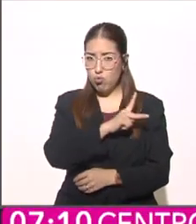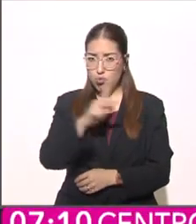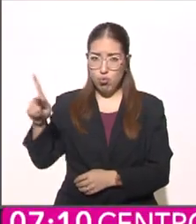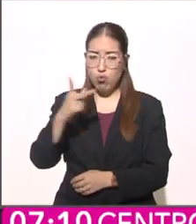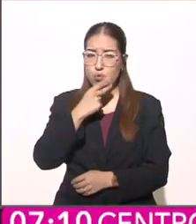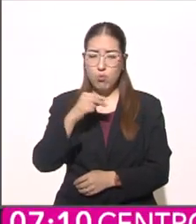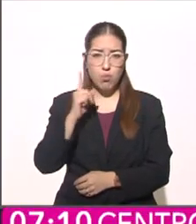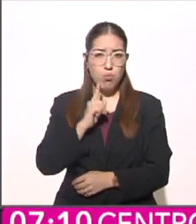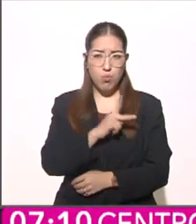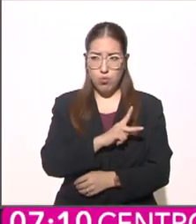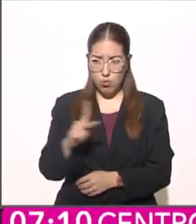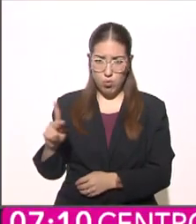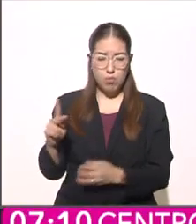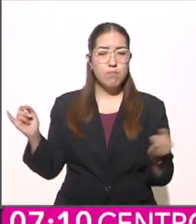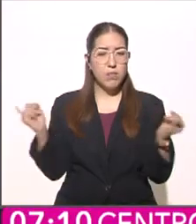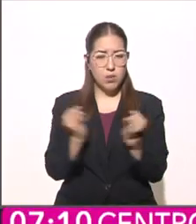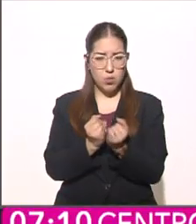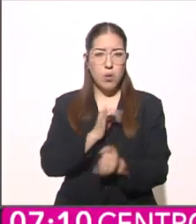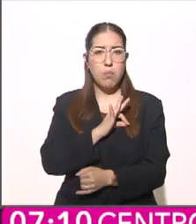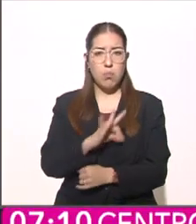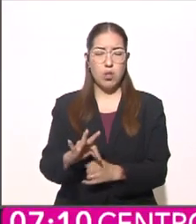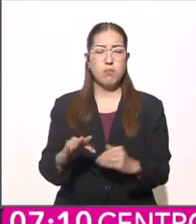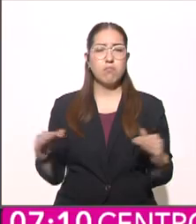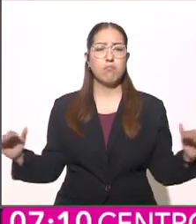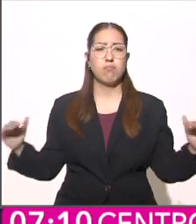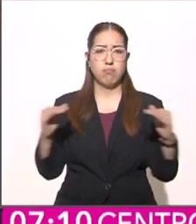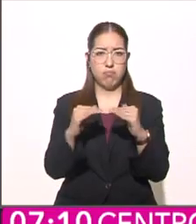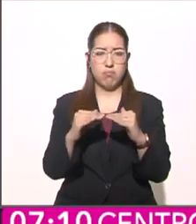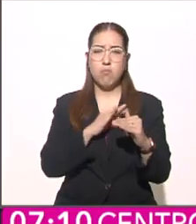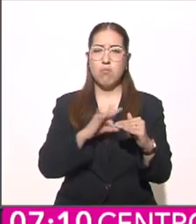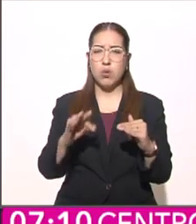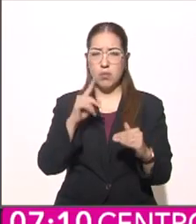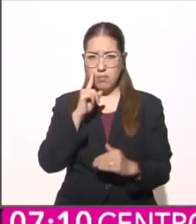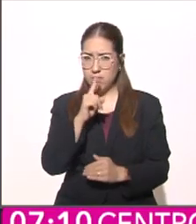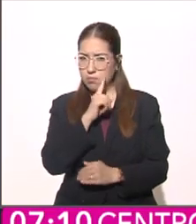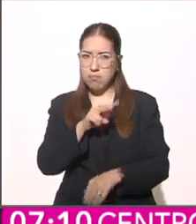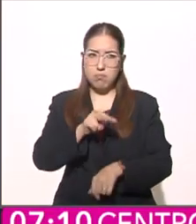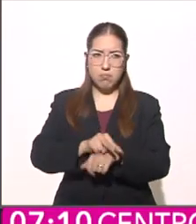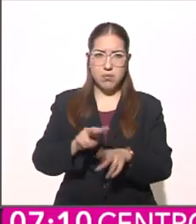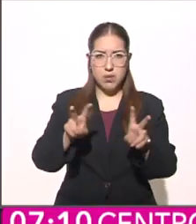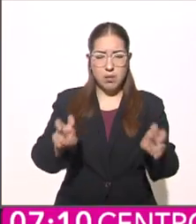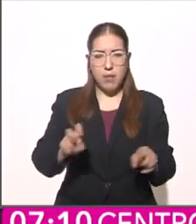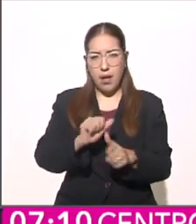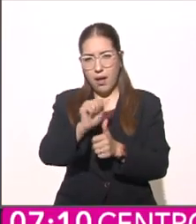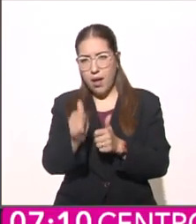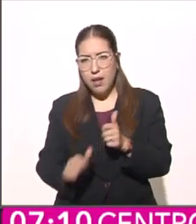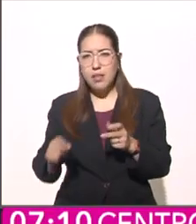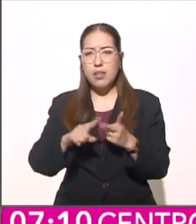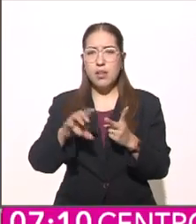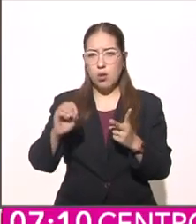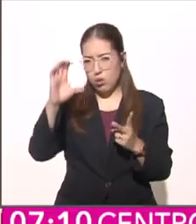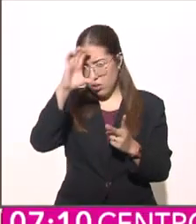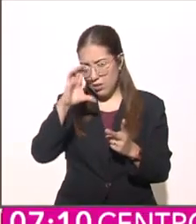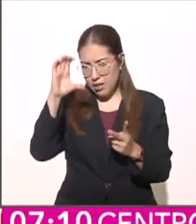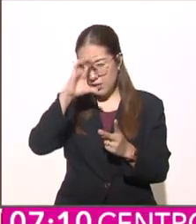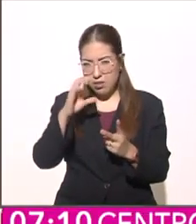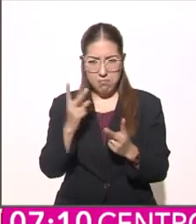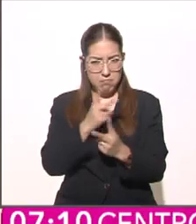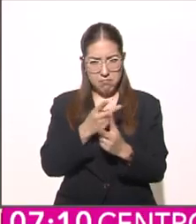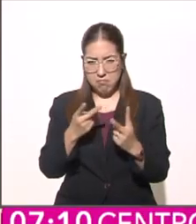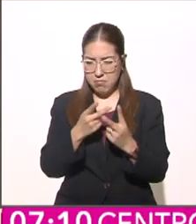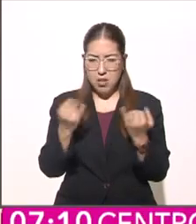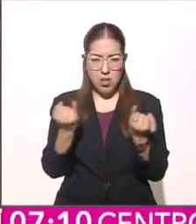pueden, con igual éxito, dedicarse a especulaciones artísticas o científicas sin que la balanza